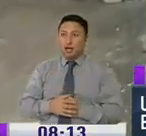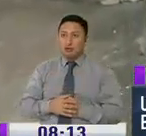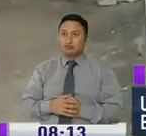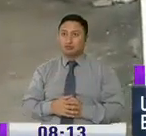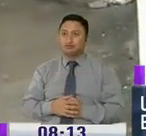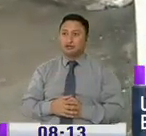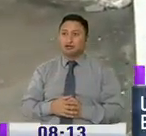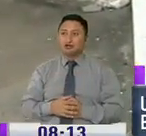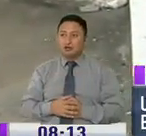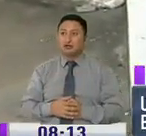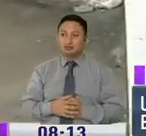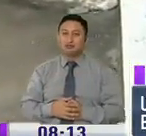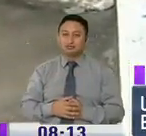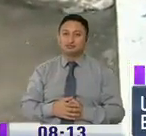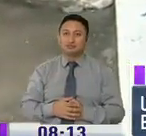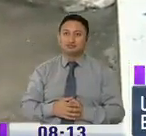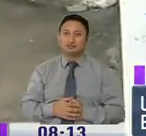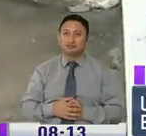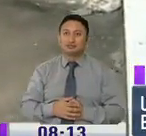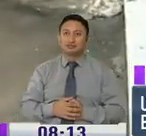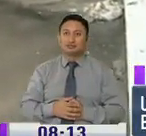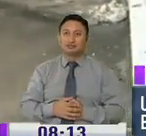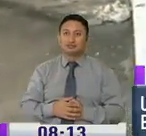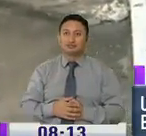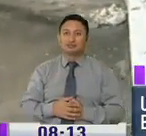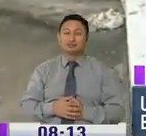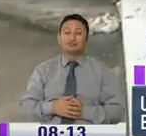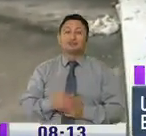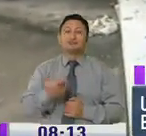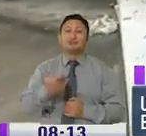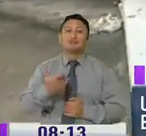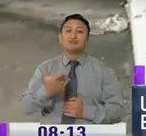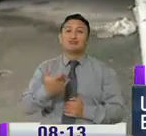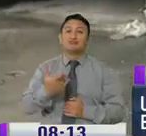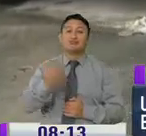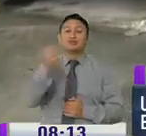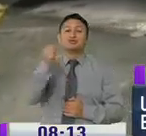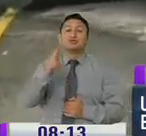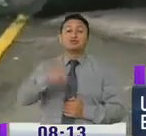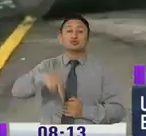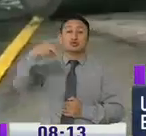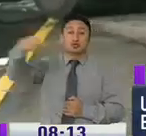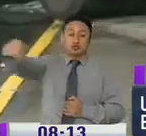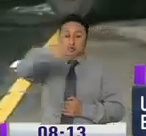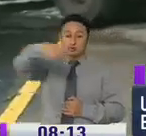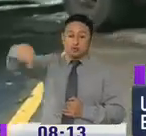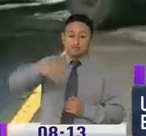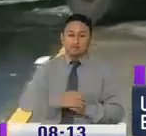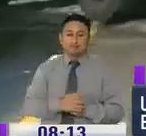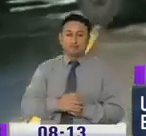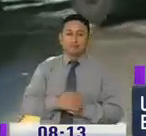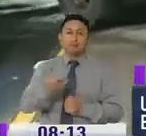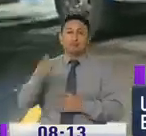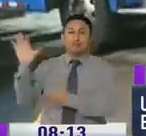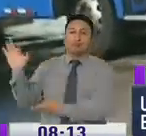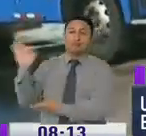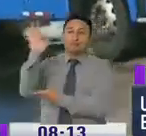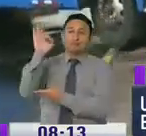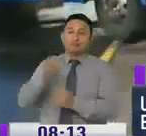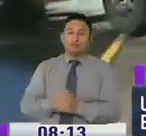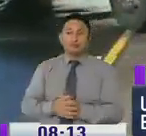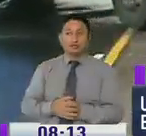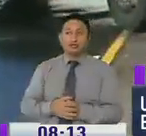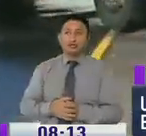los vehículos puedan transitar por este lugar, que son los carriles en dirección sur-norte. Vamos a hablar con uno de los representantes de la Secretaría